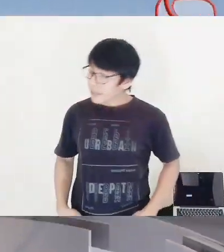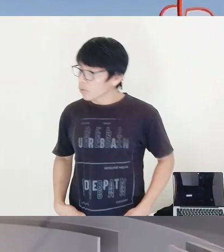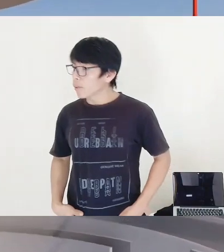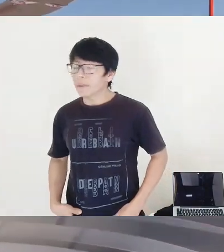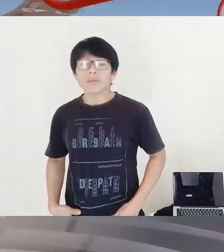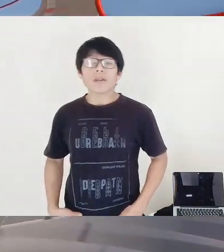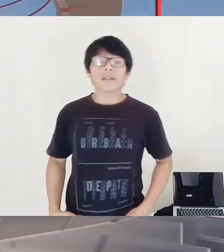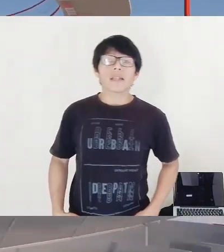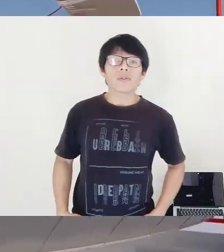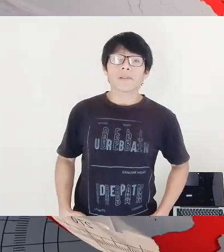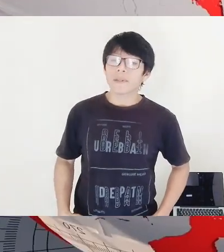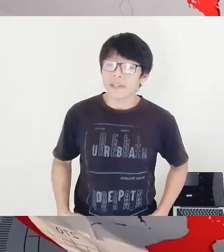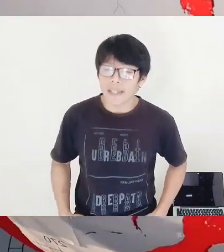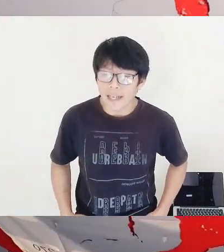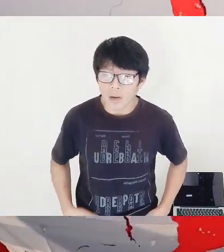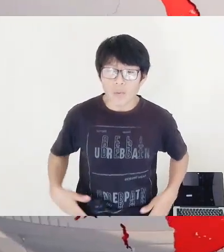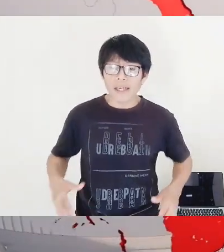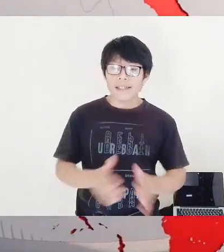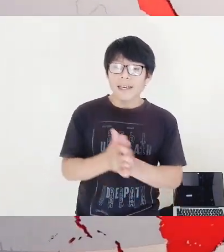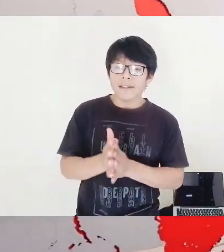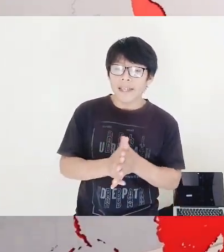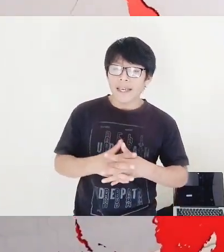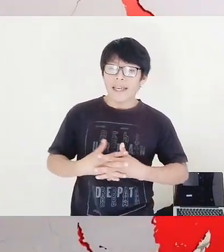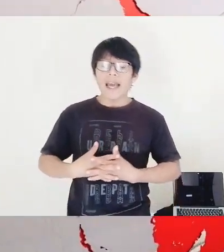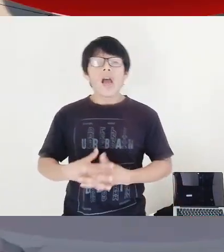Amigas mexicanos y personas tabasqueños, espero que tengan